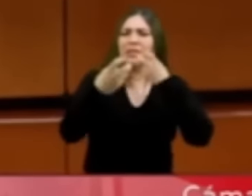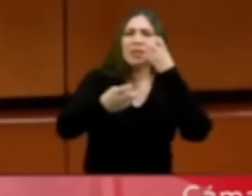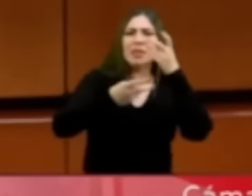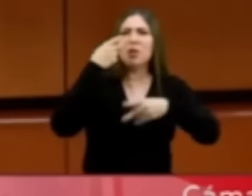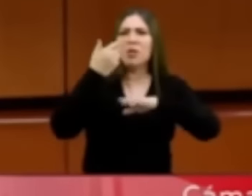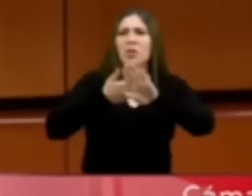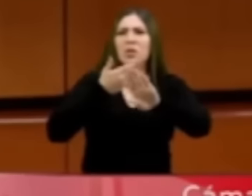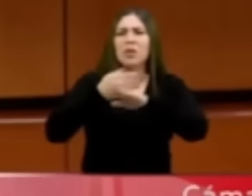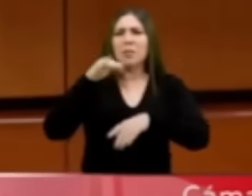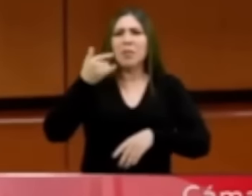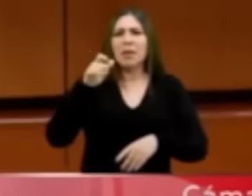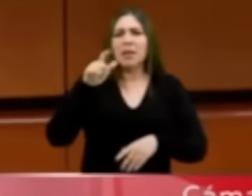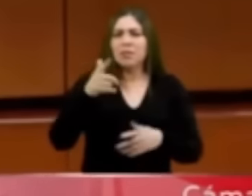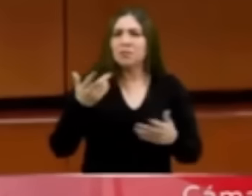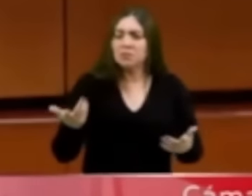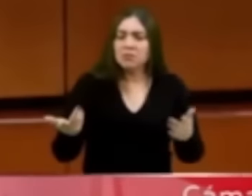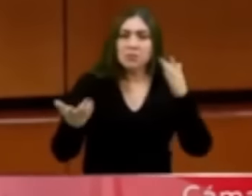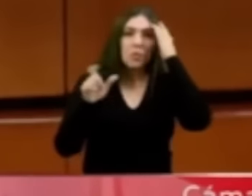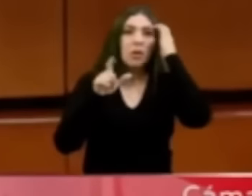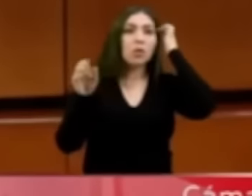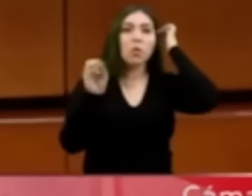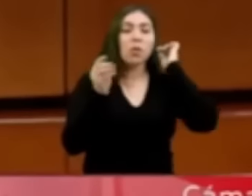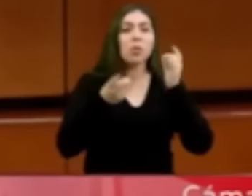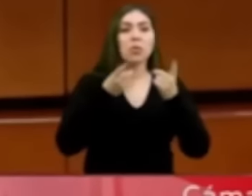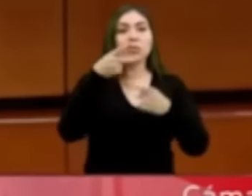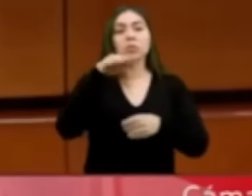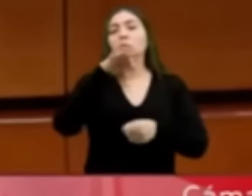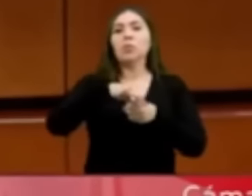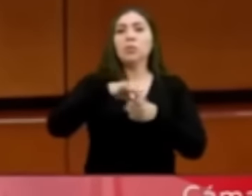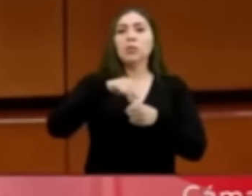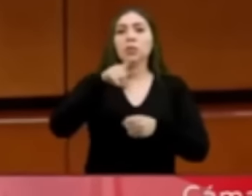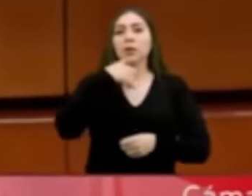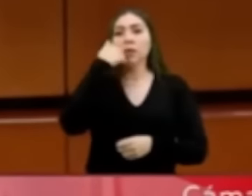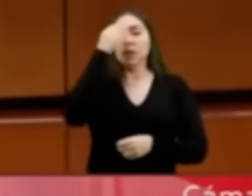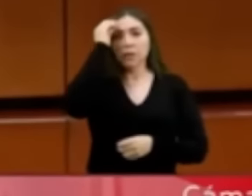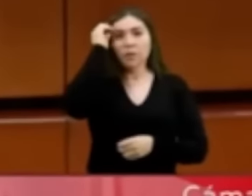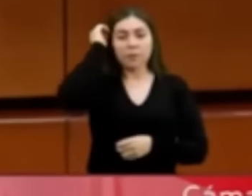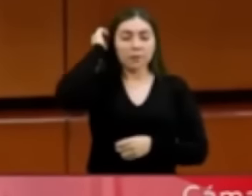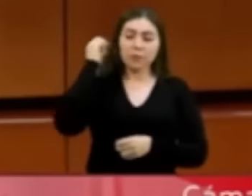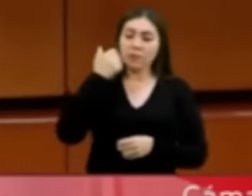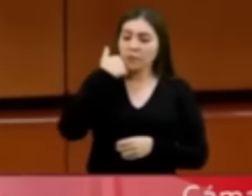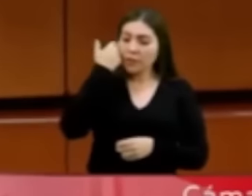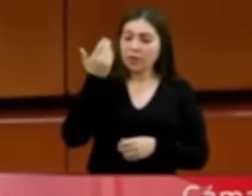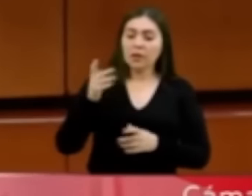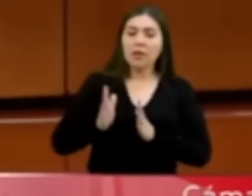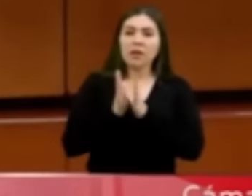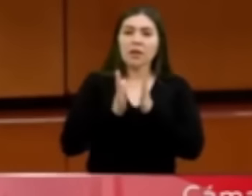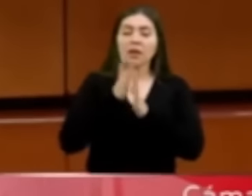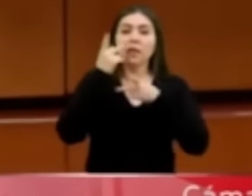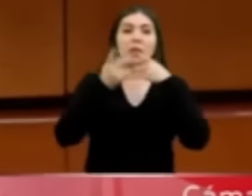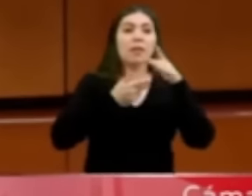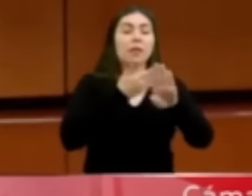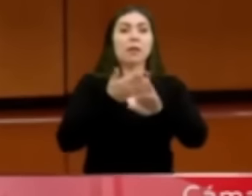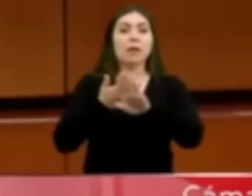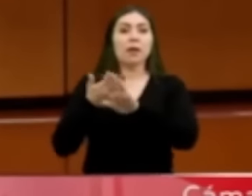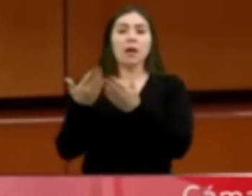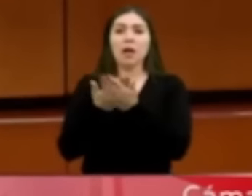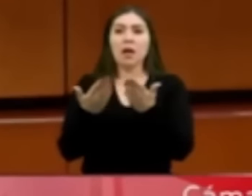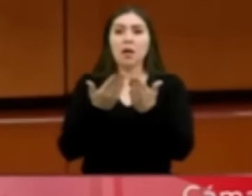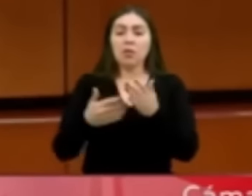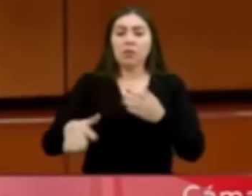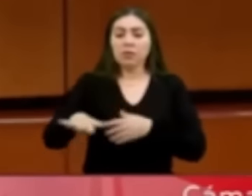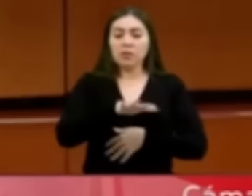no ha expresado el sentido de su voto. Que quieran esta democracia basada en presiones y en linchamientos. Lo que están haciendo es coerción,